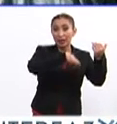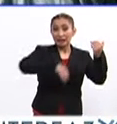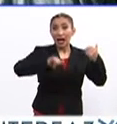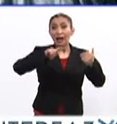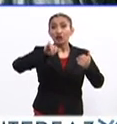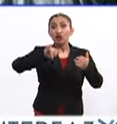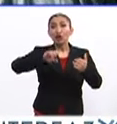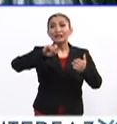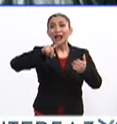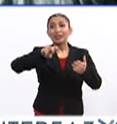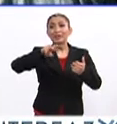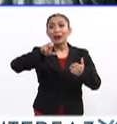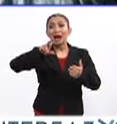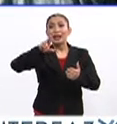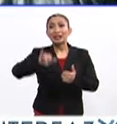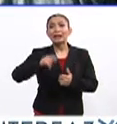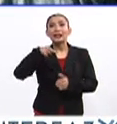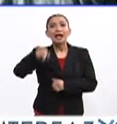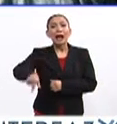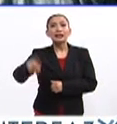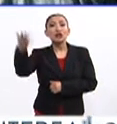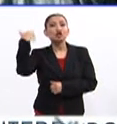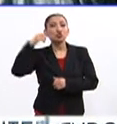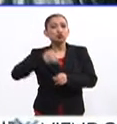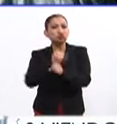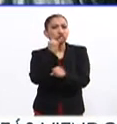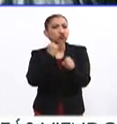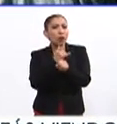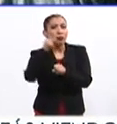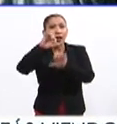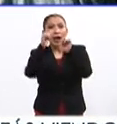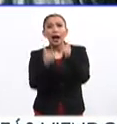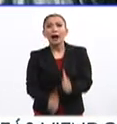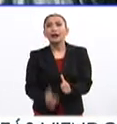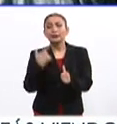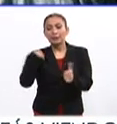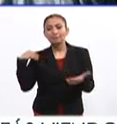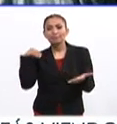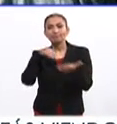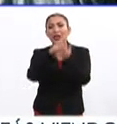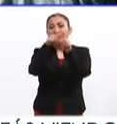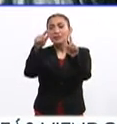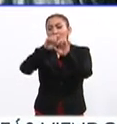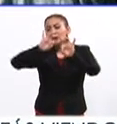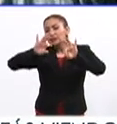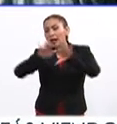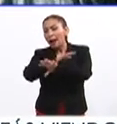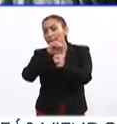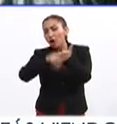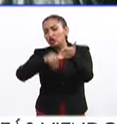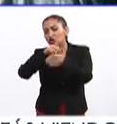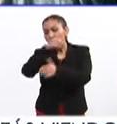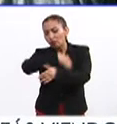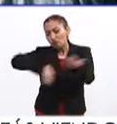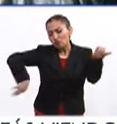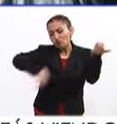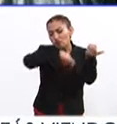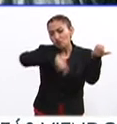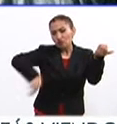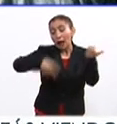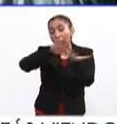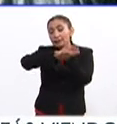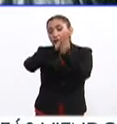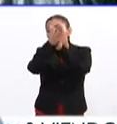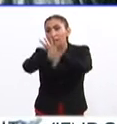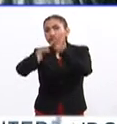de violines Antonio Stradivari, quien hace de su oficio un arte al introducir diversas modificaciones al diseño del instrumento